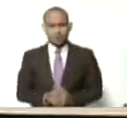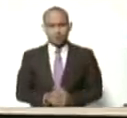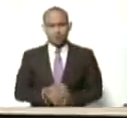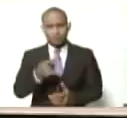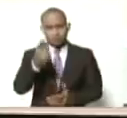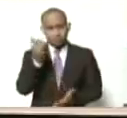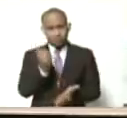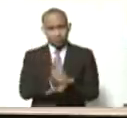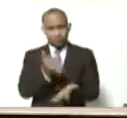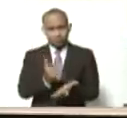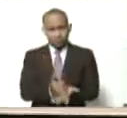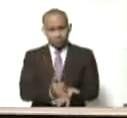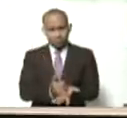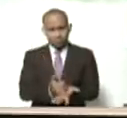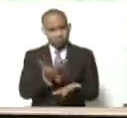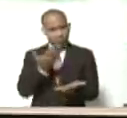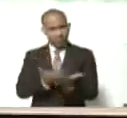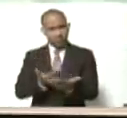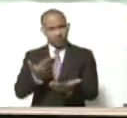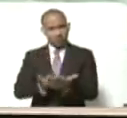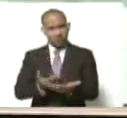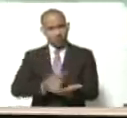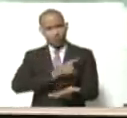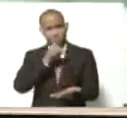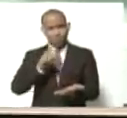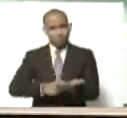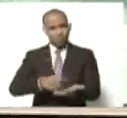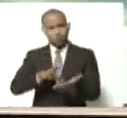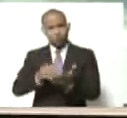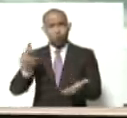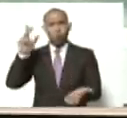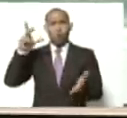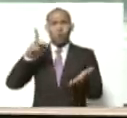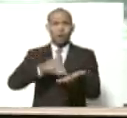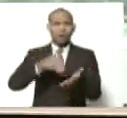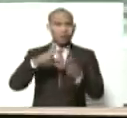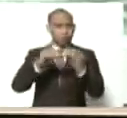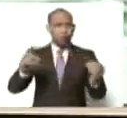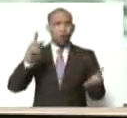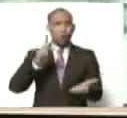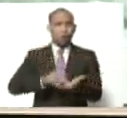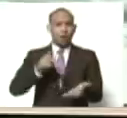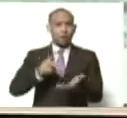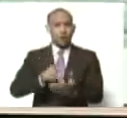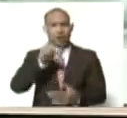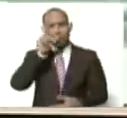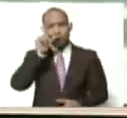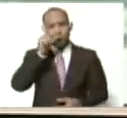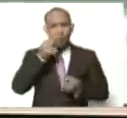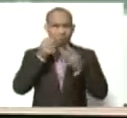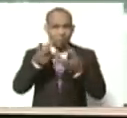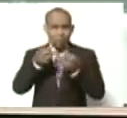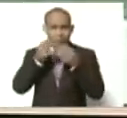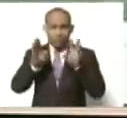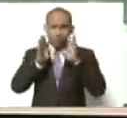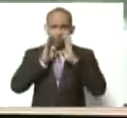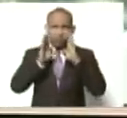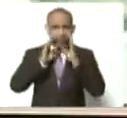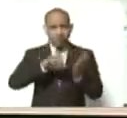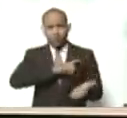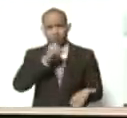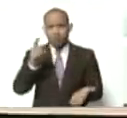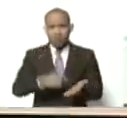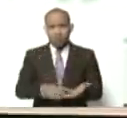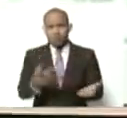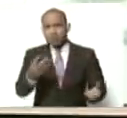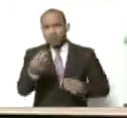están los testimonios de los participantes de la operación Gedeón. Ahí están los testimonios. ¿Y qué